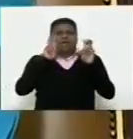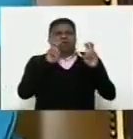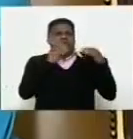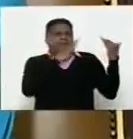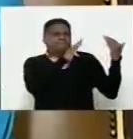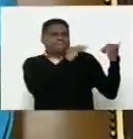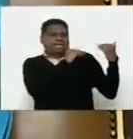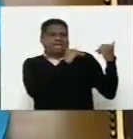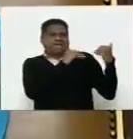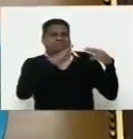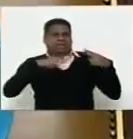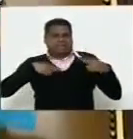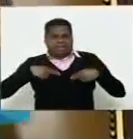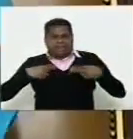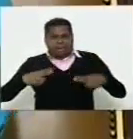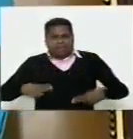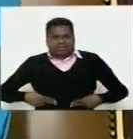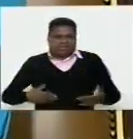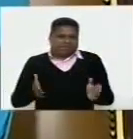la humanidad.